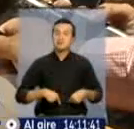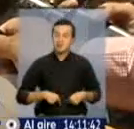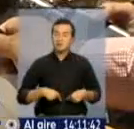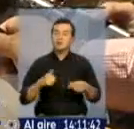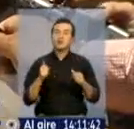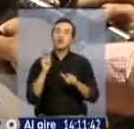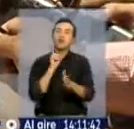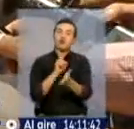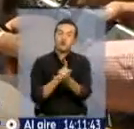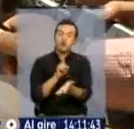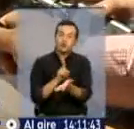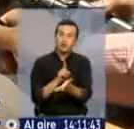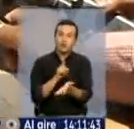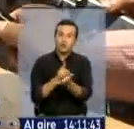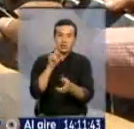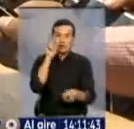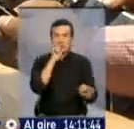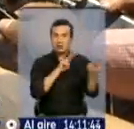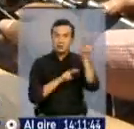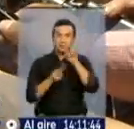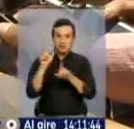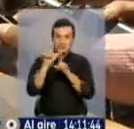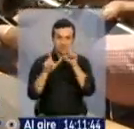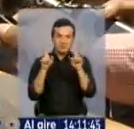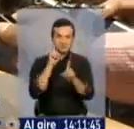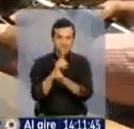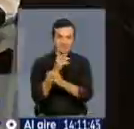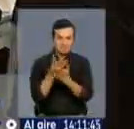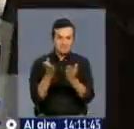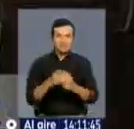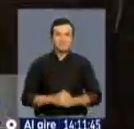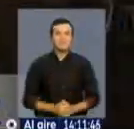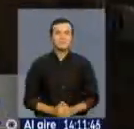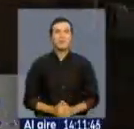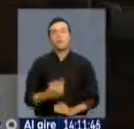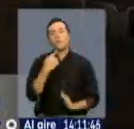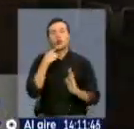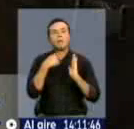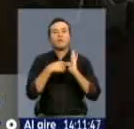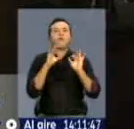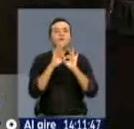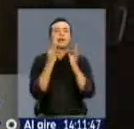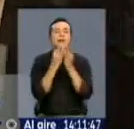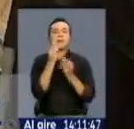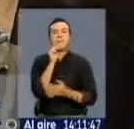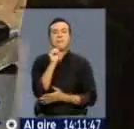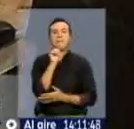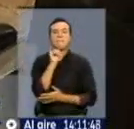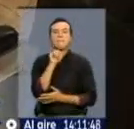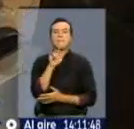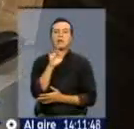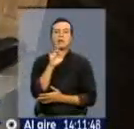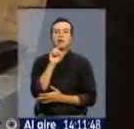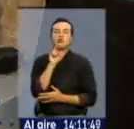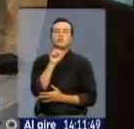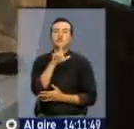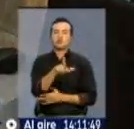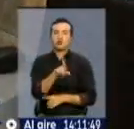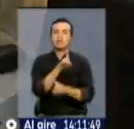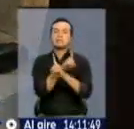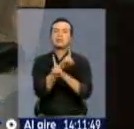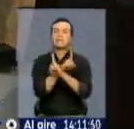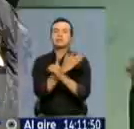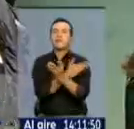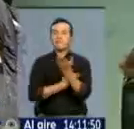un médico que también va a hacer la evaluación de las personas con discapacidad. Un ejemplo es la familia de Milton López, una persona con discapacidad